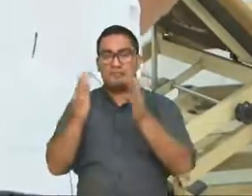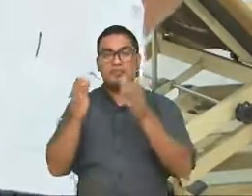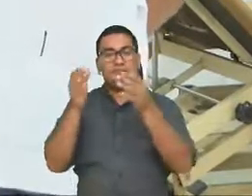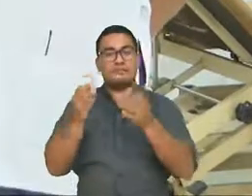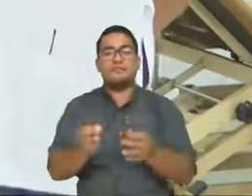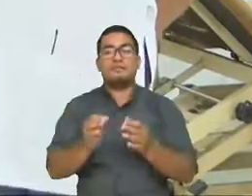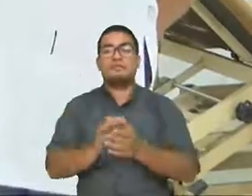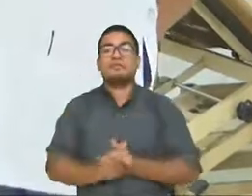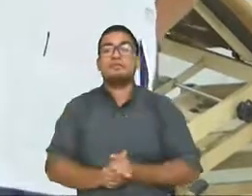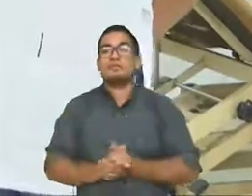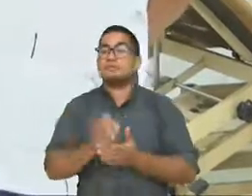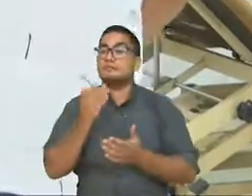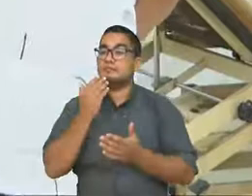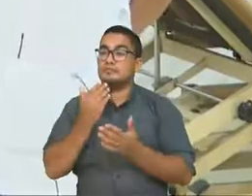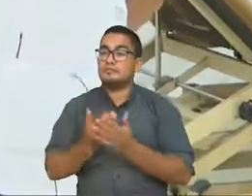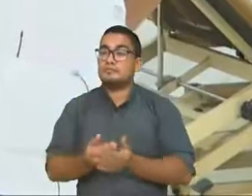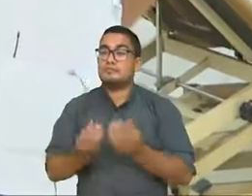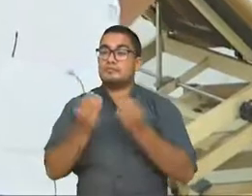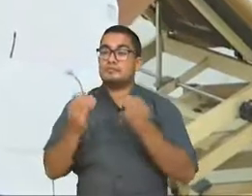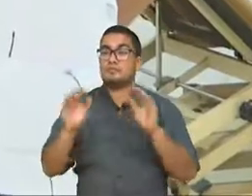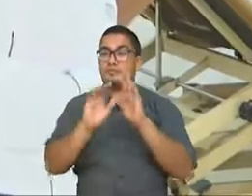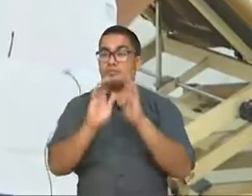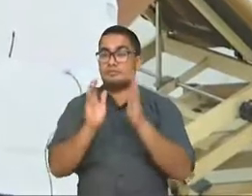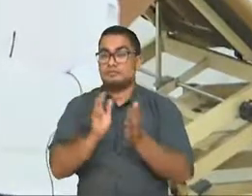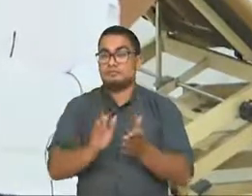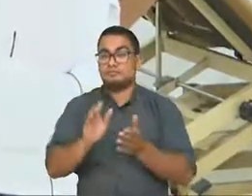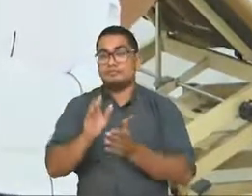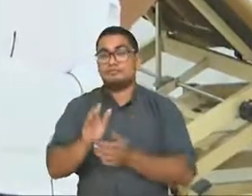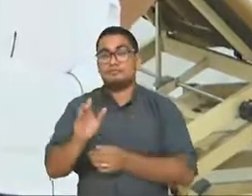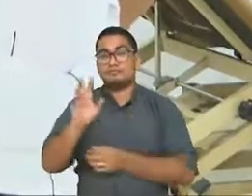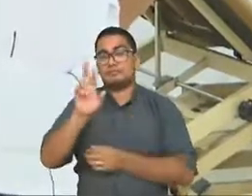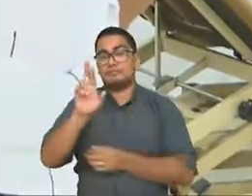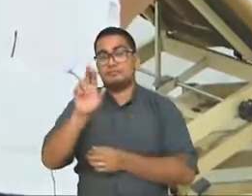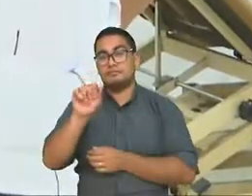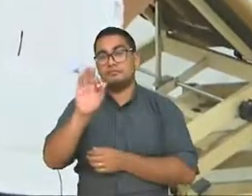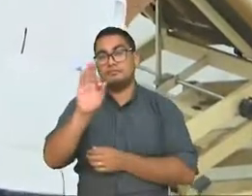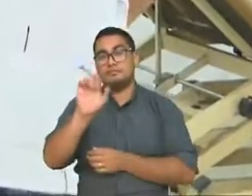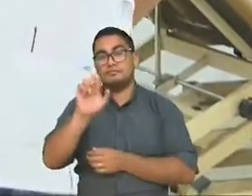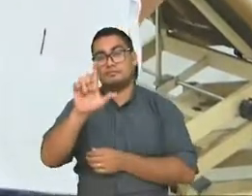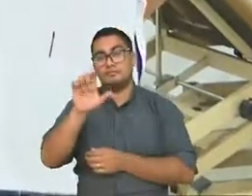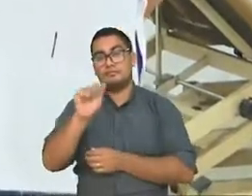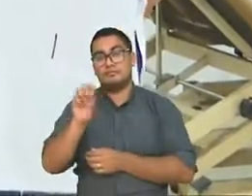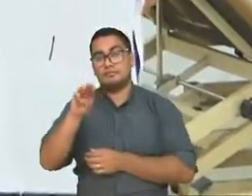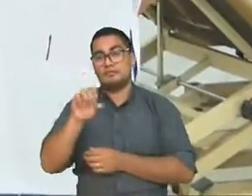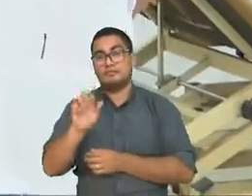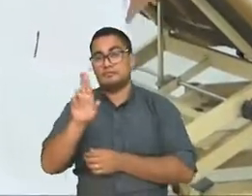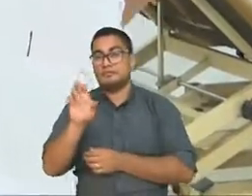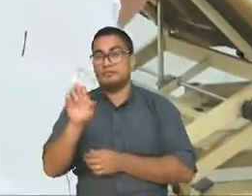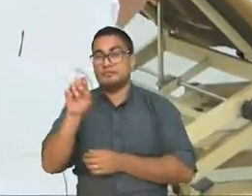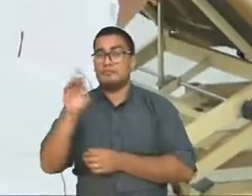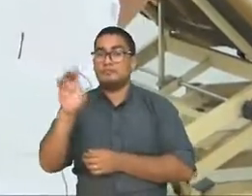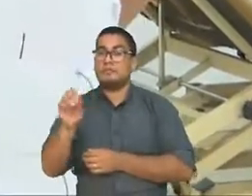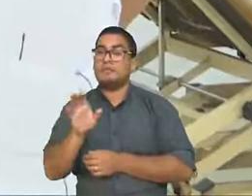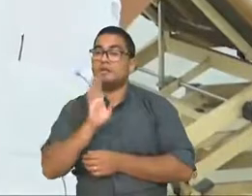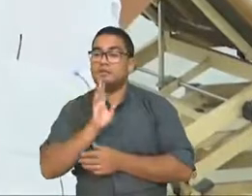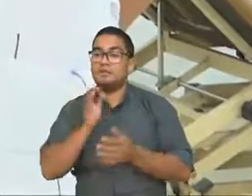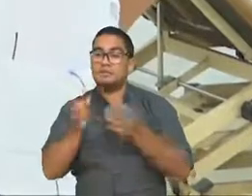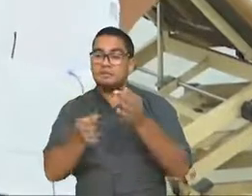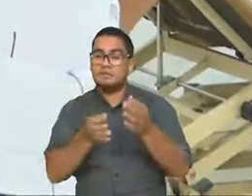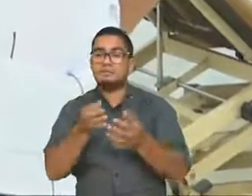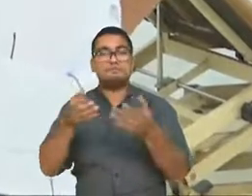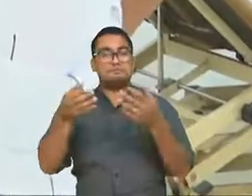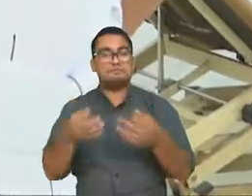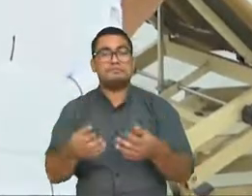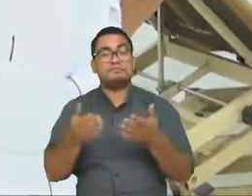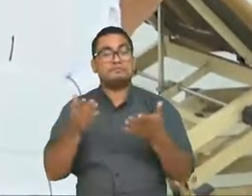Ok. Le agradecemos, compañera Rafaela Marenco, por habernos hablado. Yo creo que